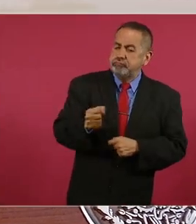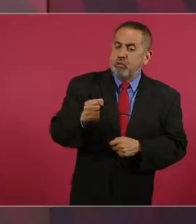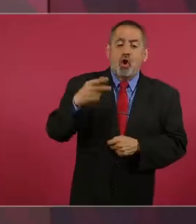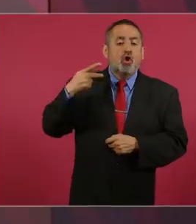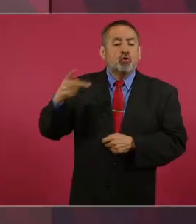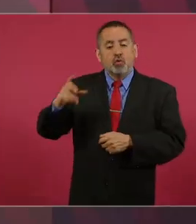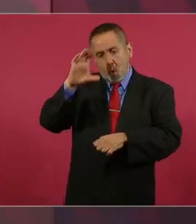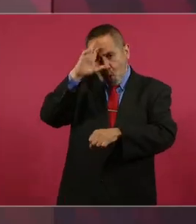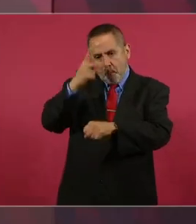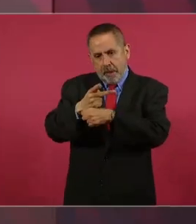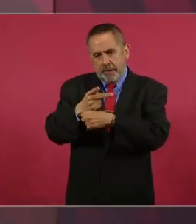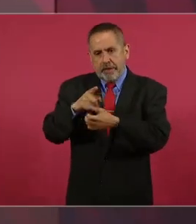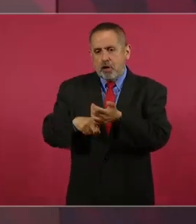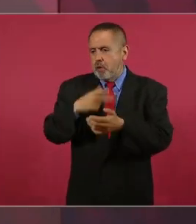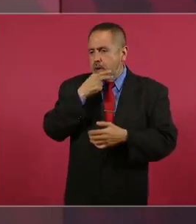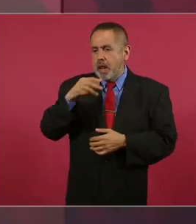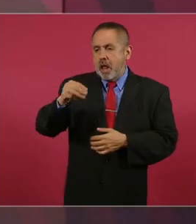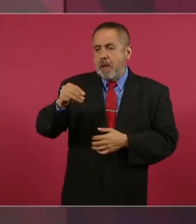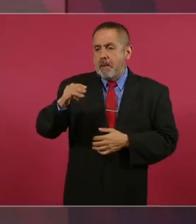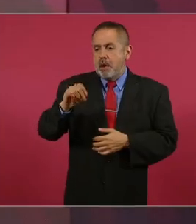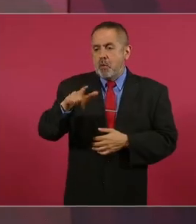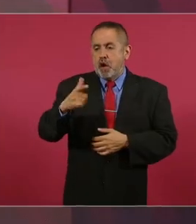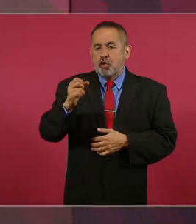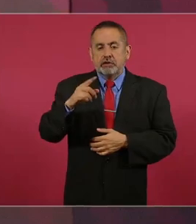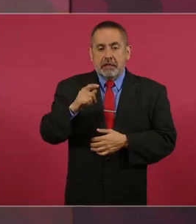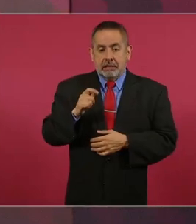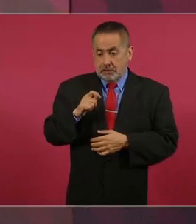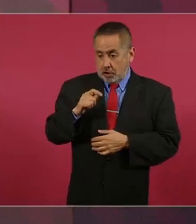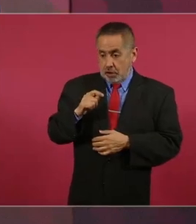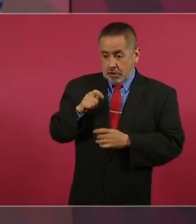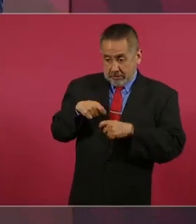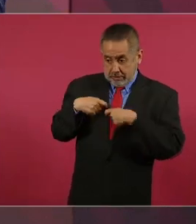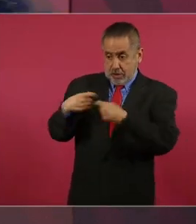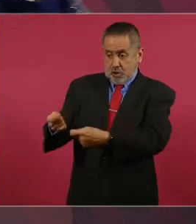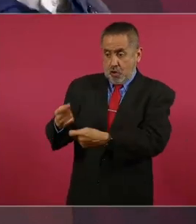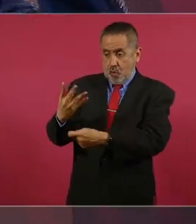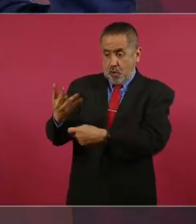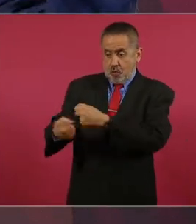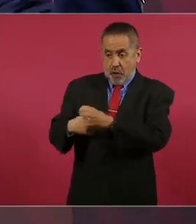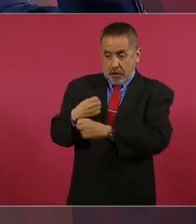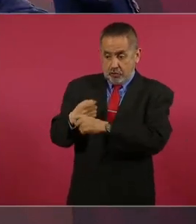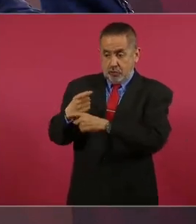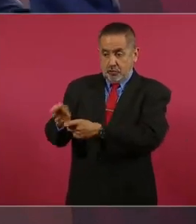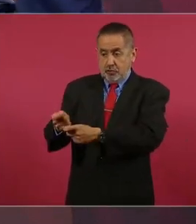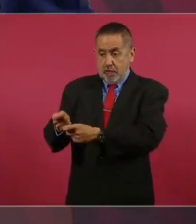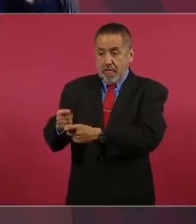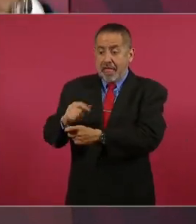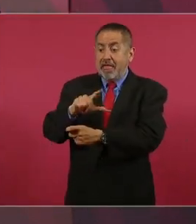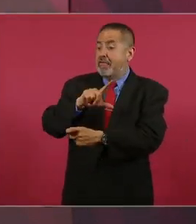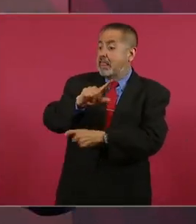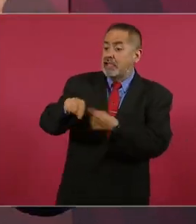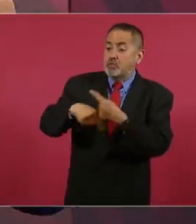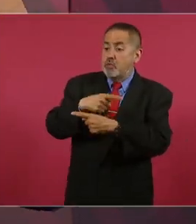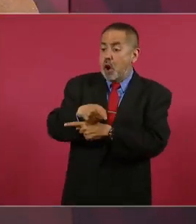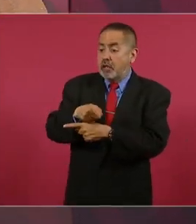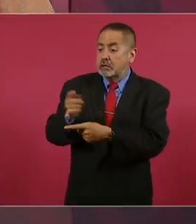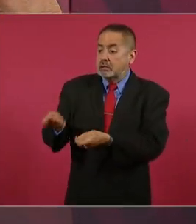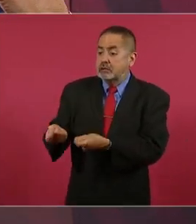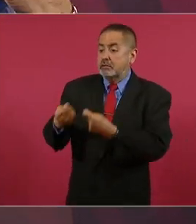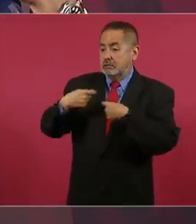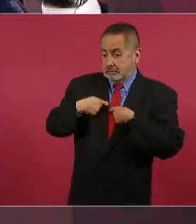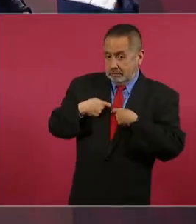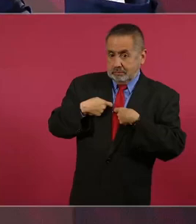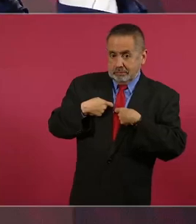compadre, a Manuel González, 4 años, ya con el plan de que después, y él iba a